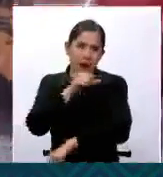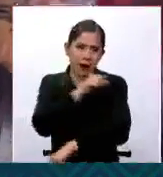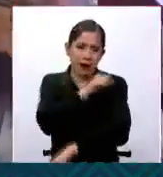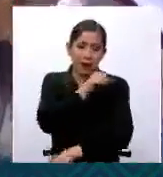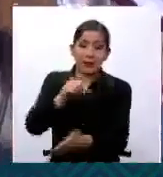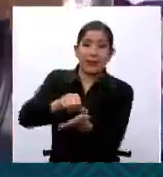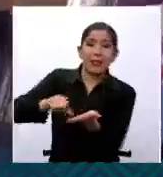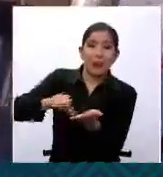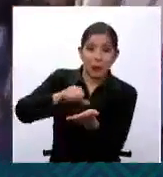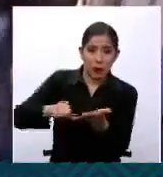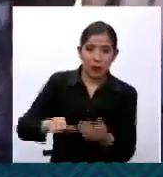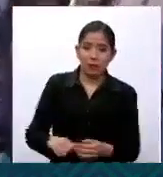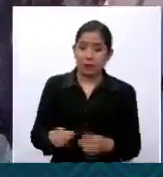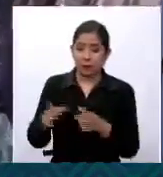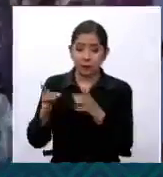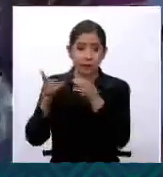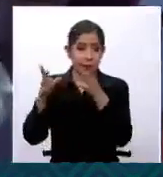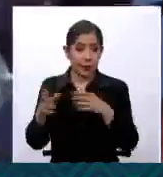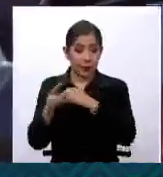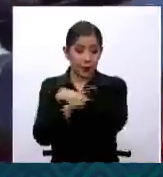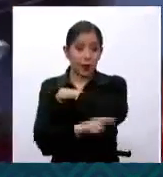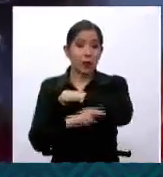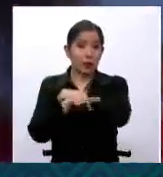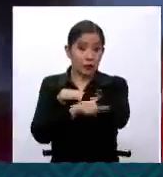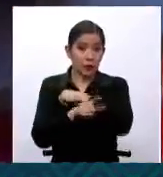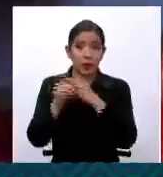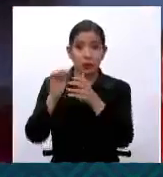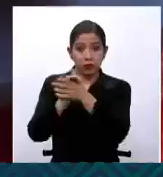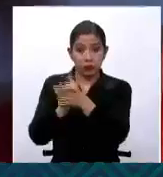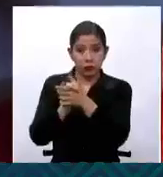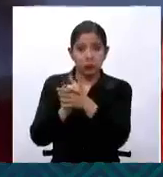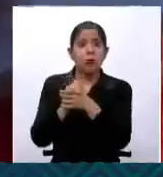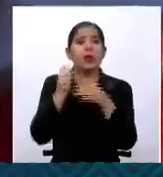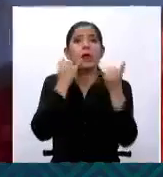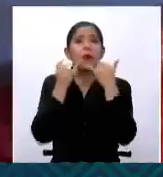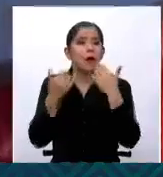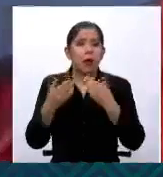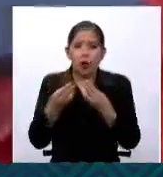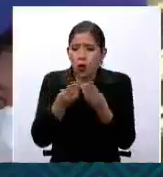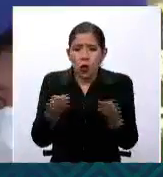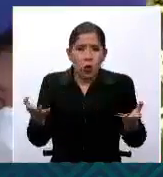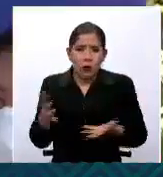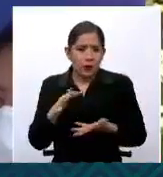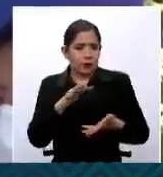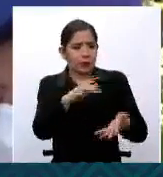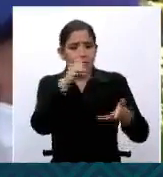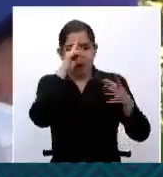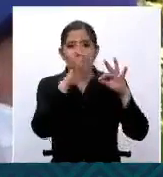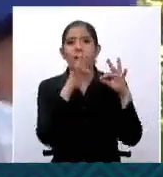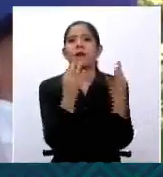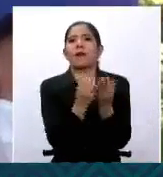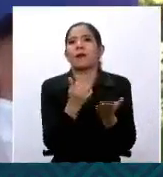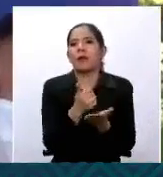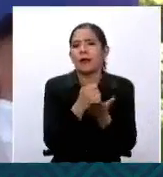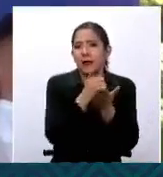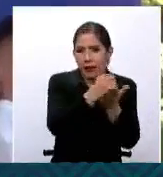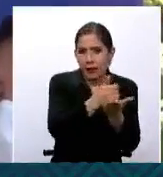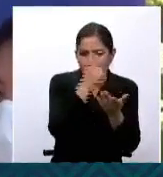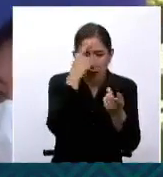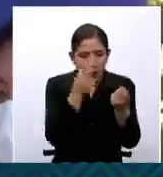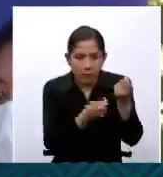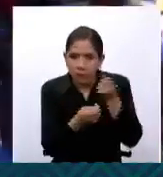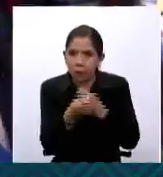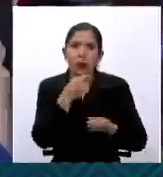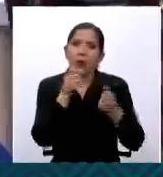directora general de la Lotería Nacional, María Nelly de Acuña, informó que se entregó diferentes enseres para ayudar a la familia a generar